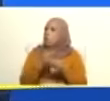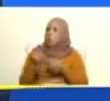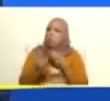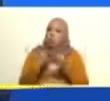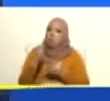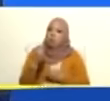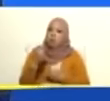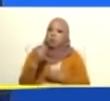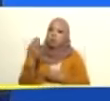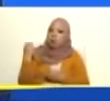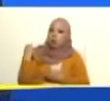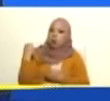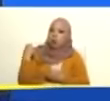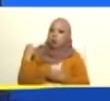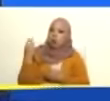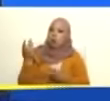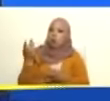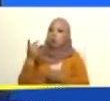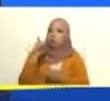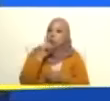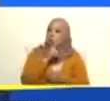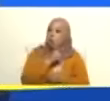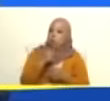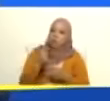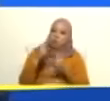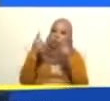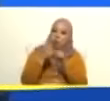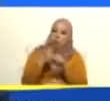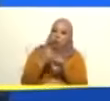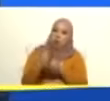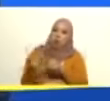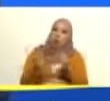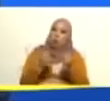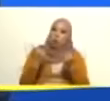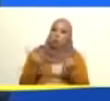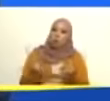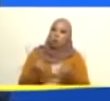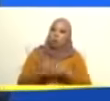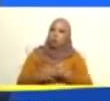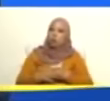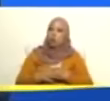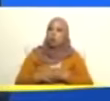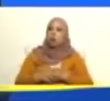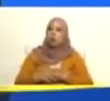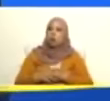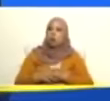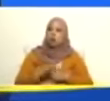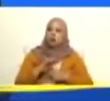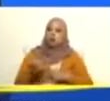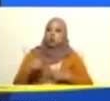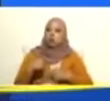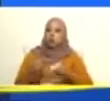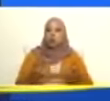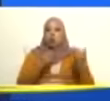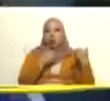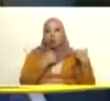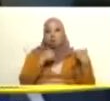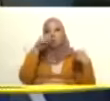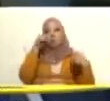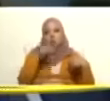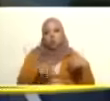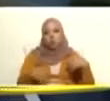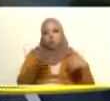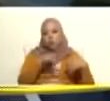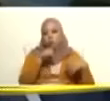llama. Yo mando a averiguar, efectivo, y entonces llamo al responsable del puerto tal,